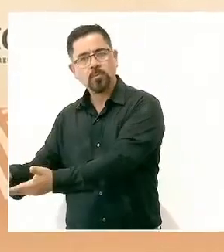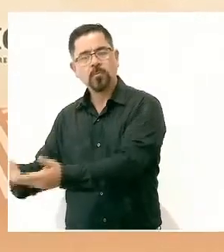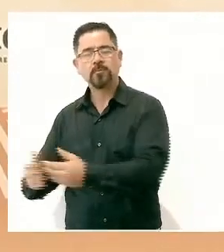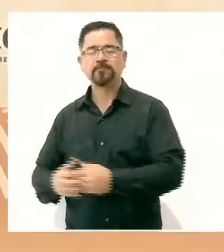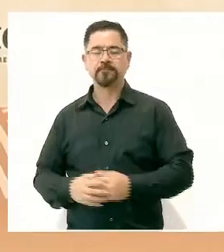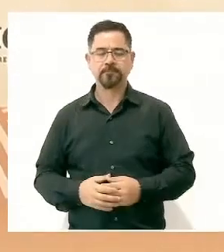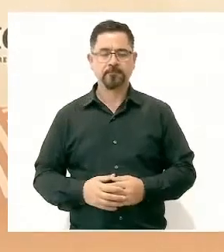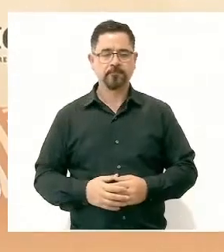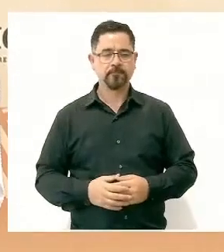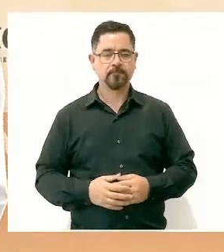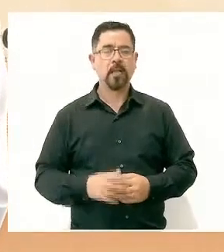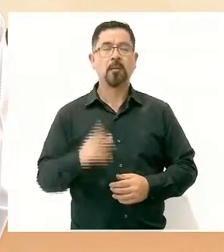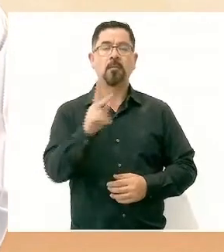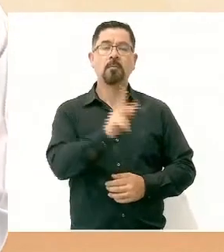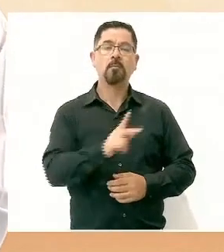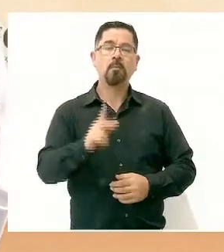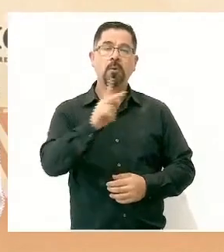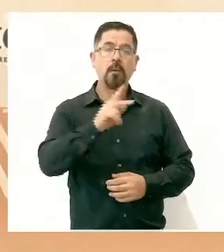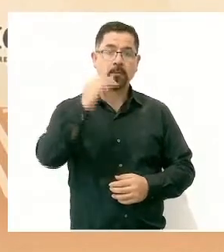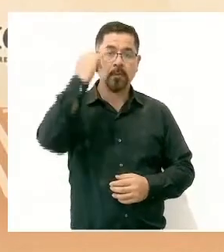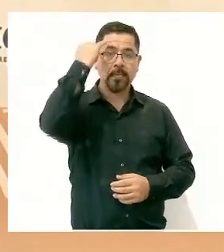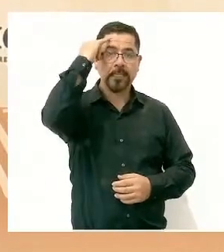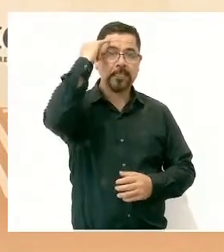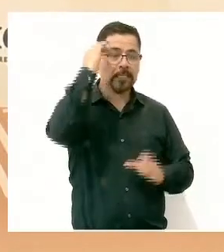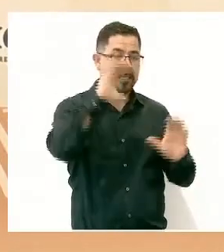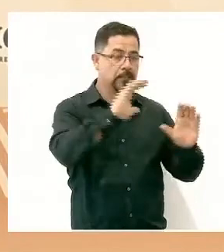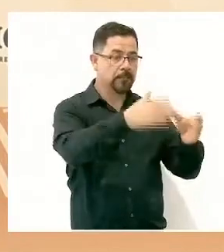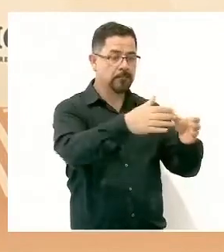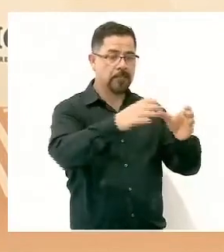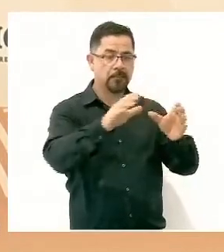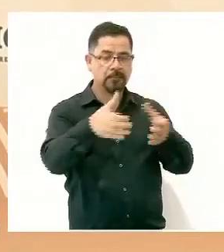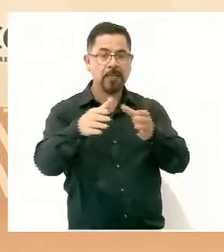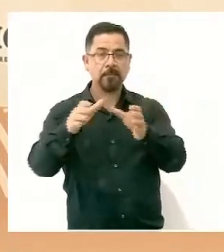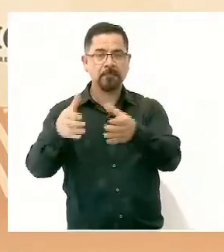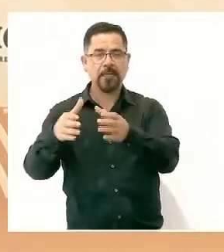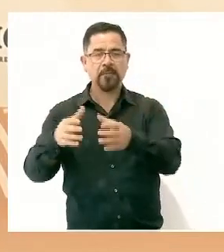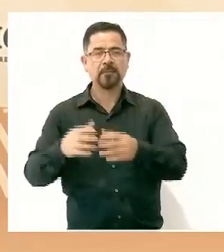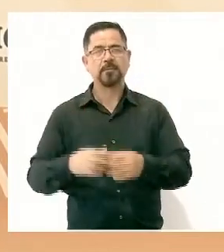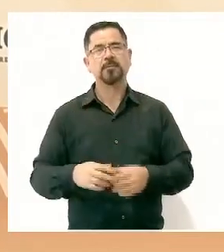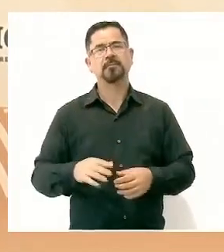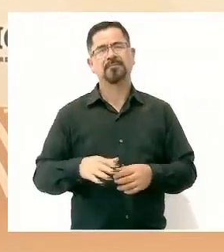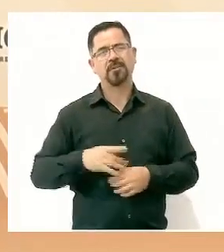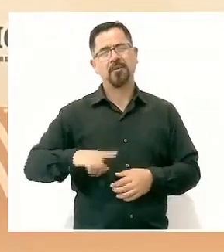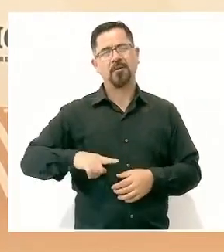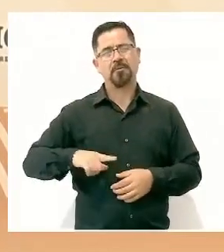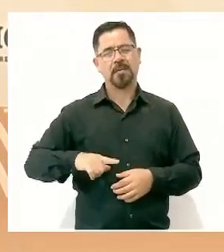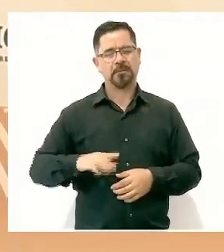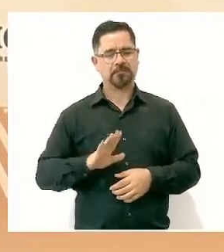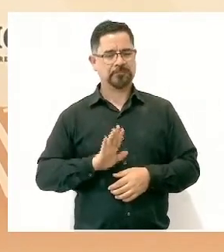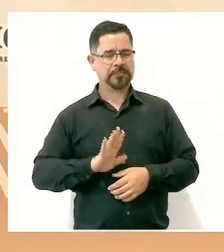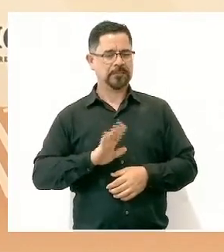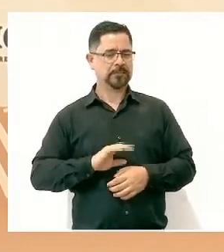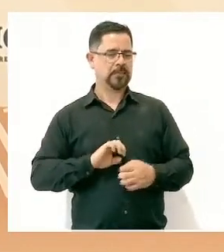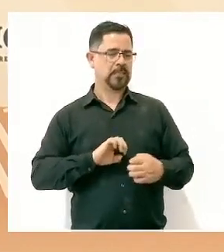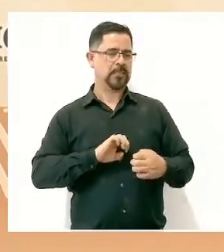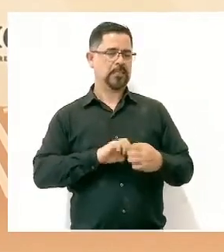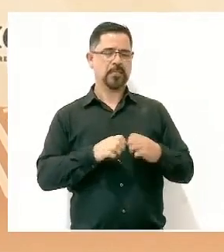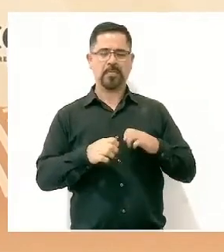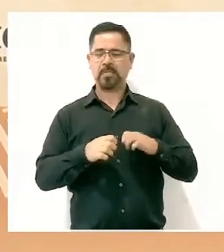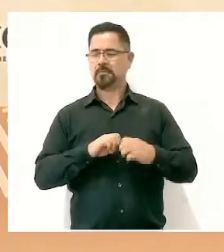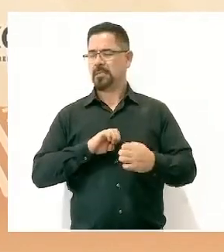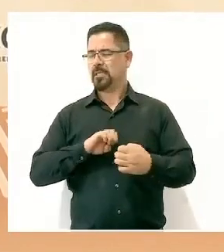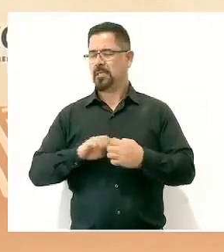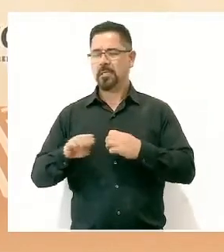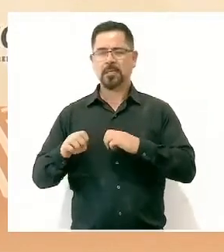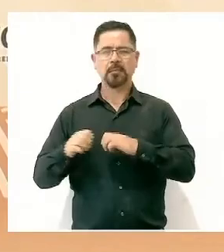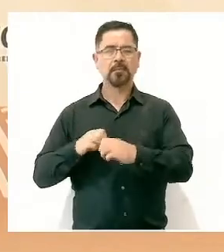Los pueblos originarios fueron considerados enemigos a los que había que